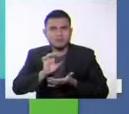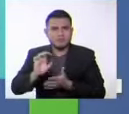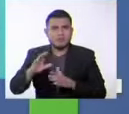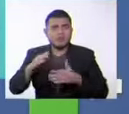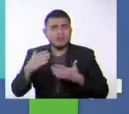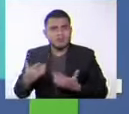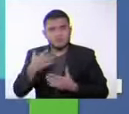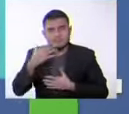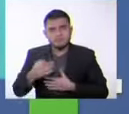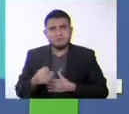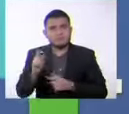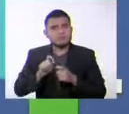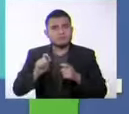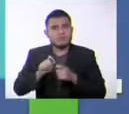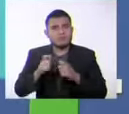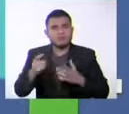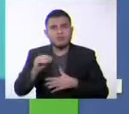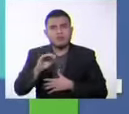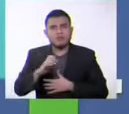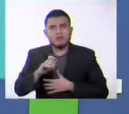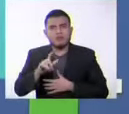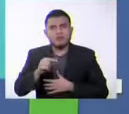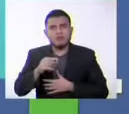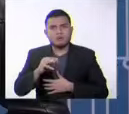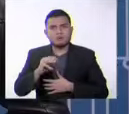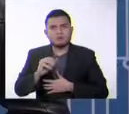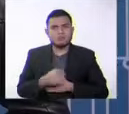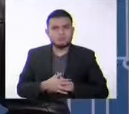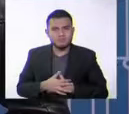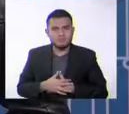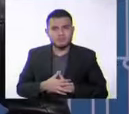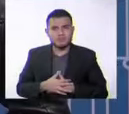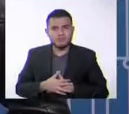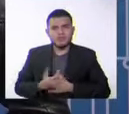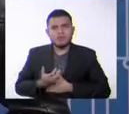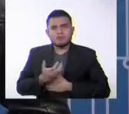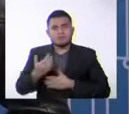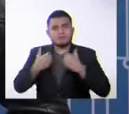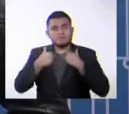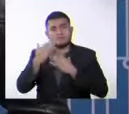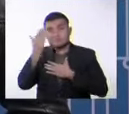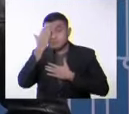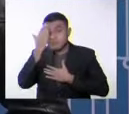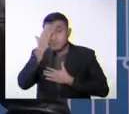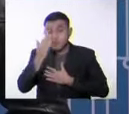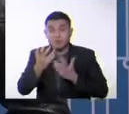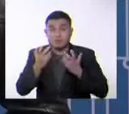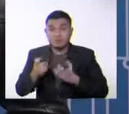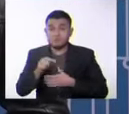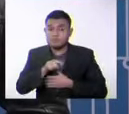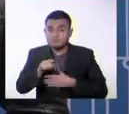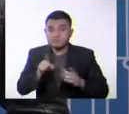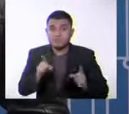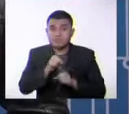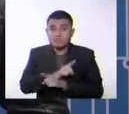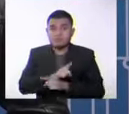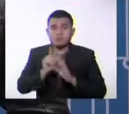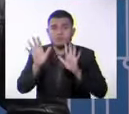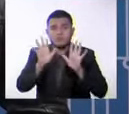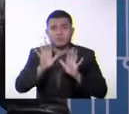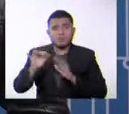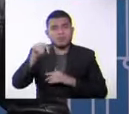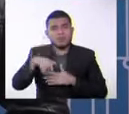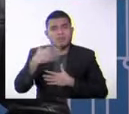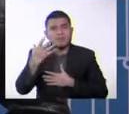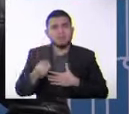mano justamente con el ecologismo. Y también hay que evidenciar que mucho de este cambio climático que actualmente